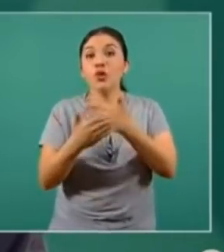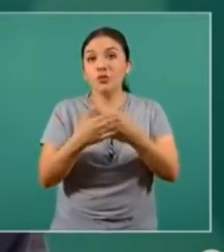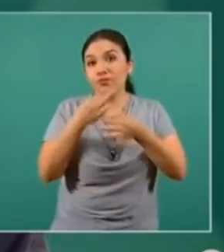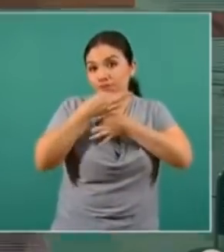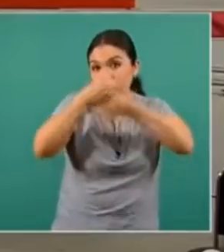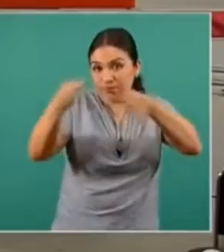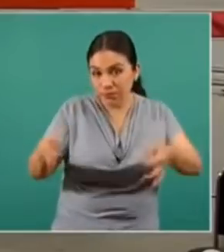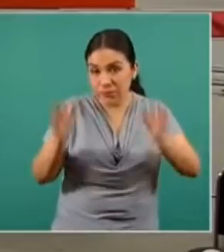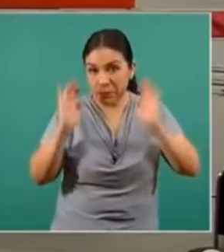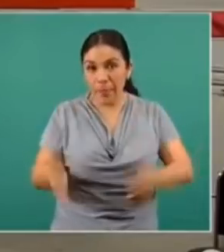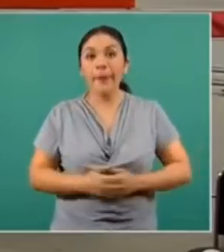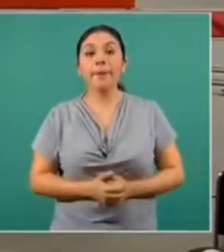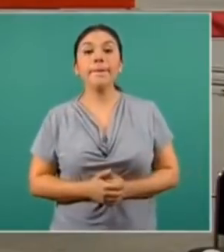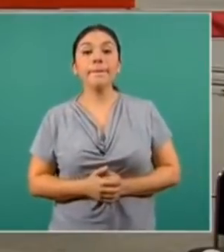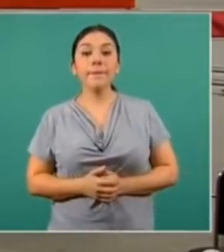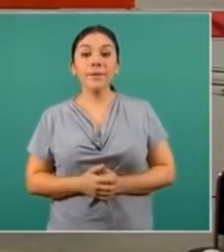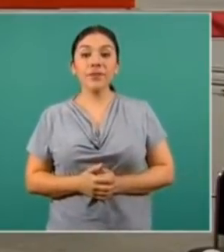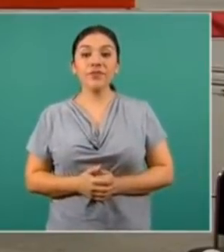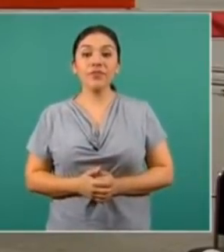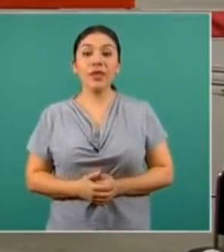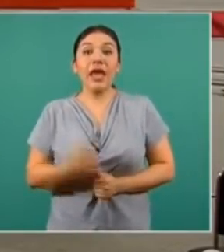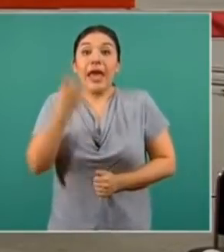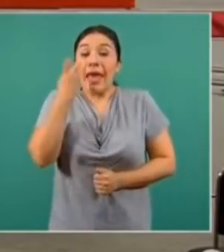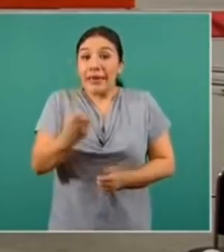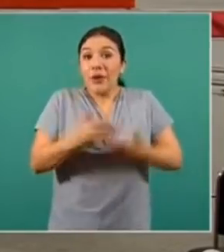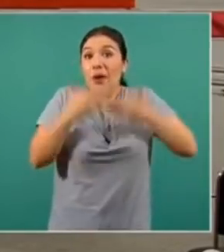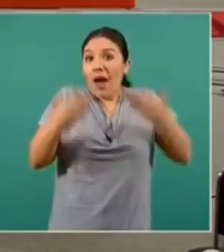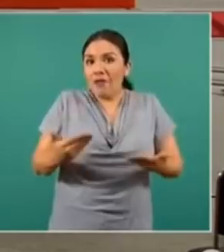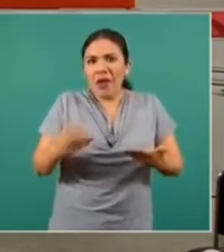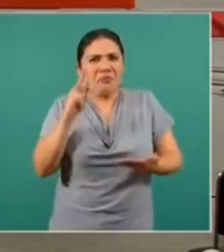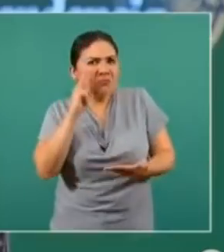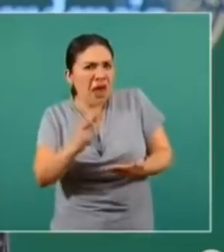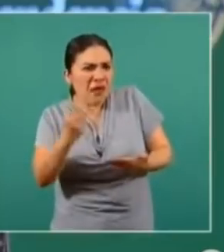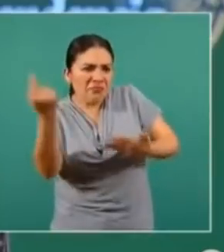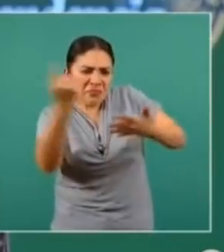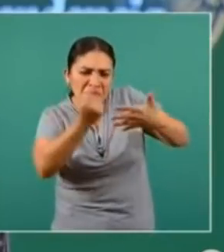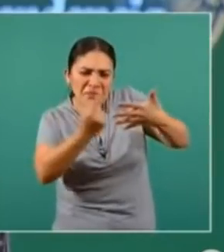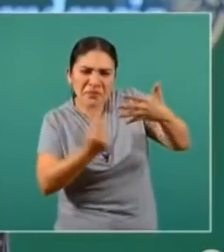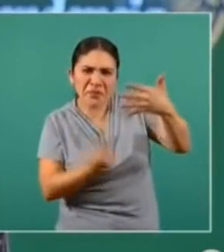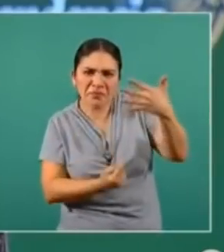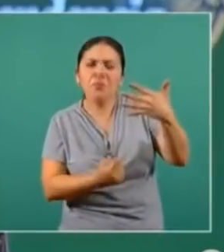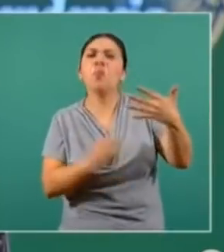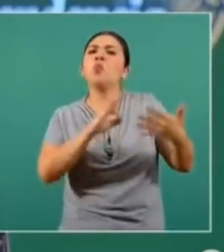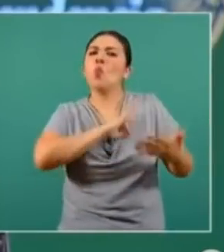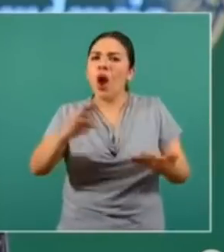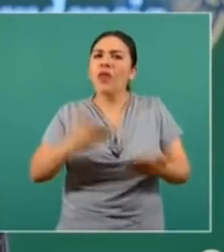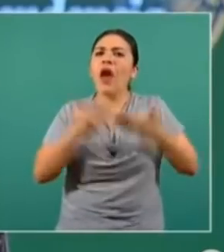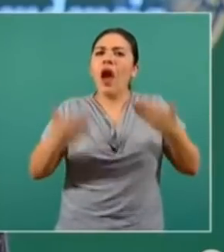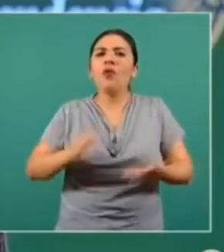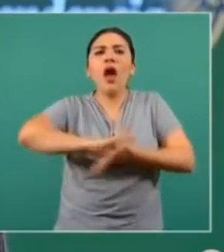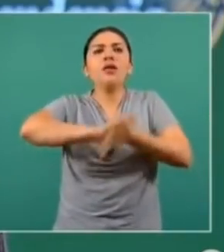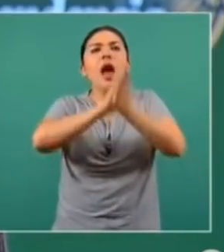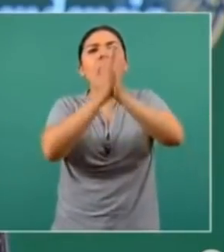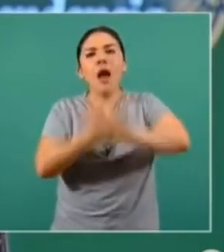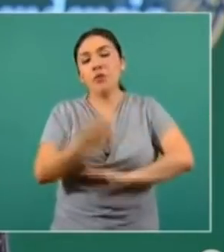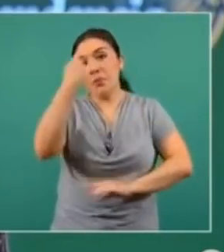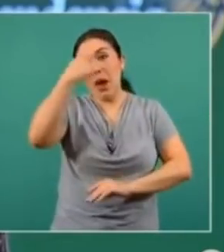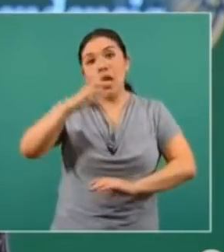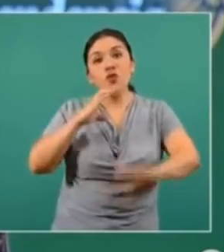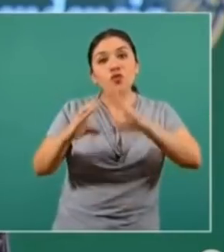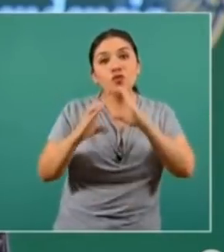a arrancar. Entonces, esto lo que nos permite es transitar a un nuevo esquema de